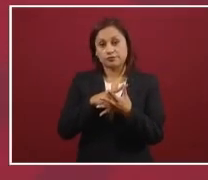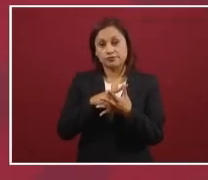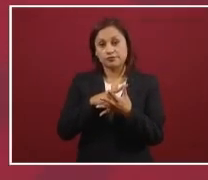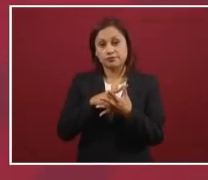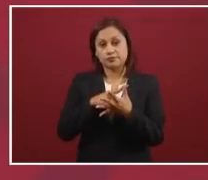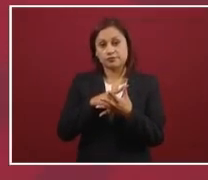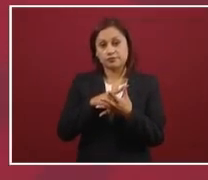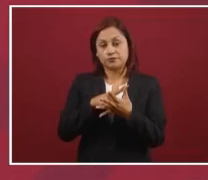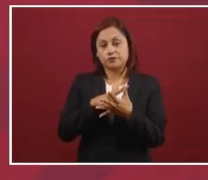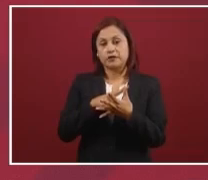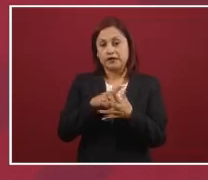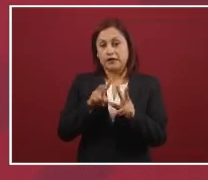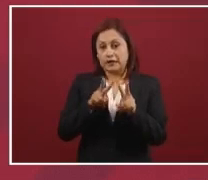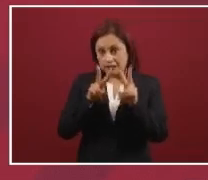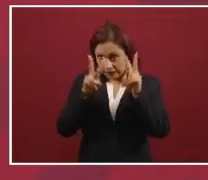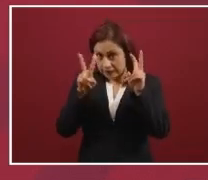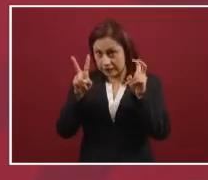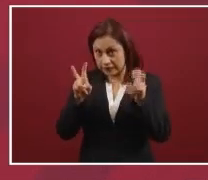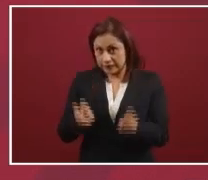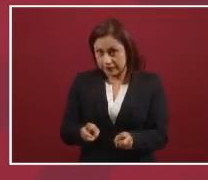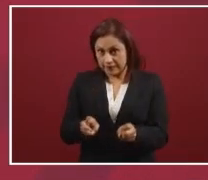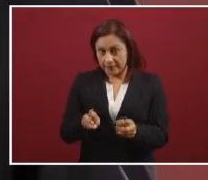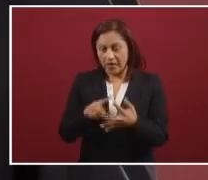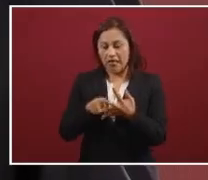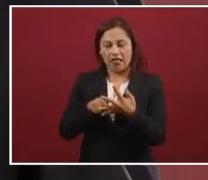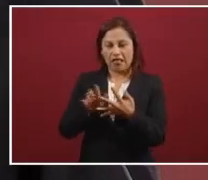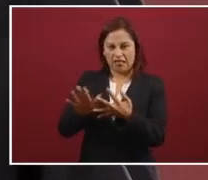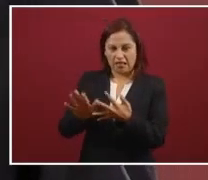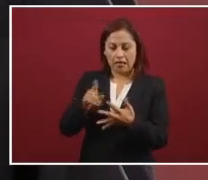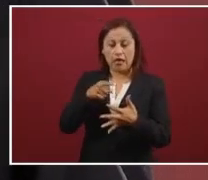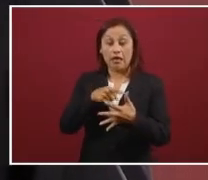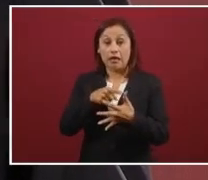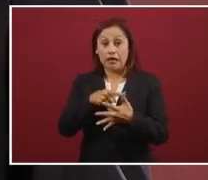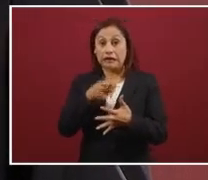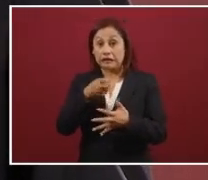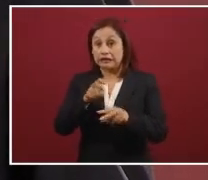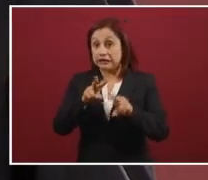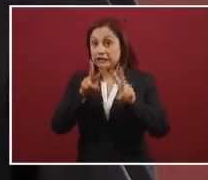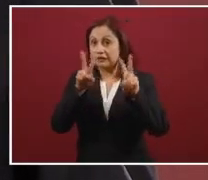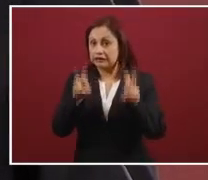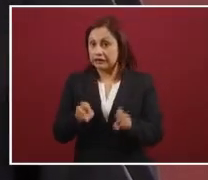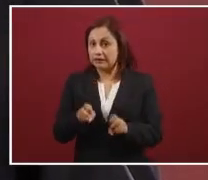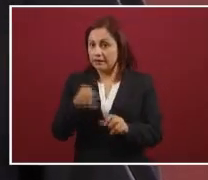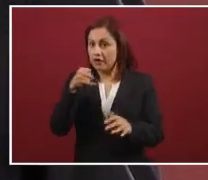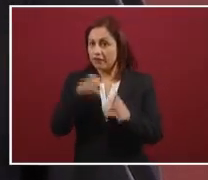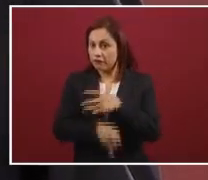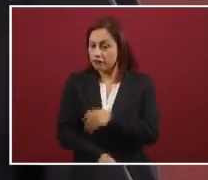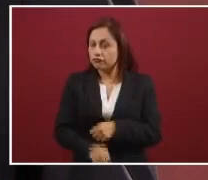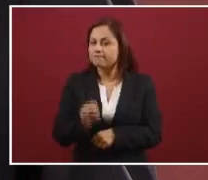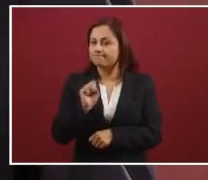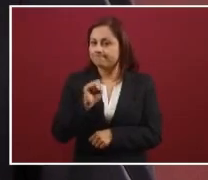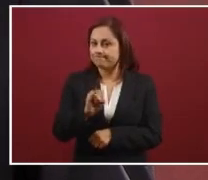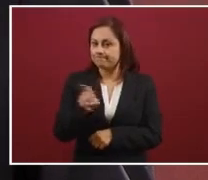sí hay motivo de fondo, la inseguridad,